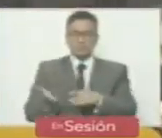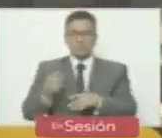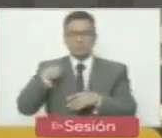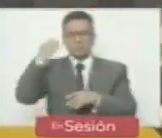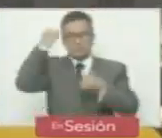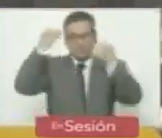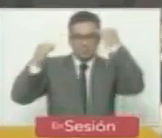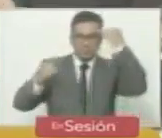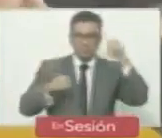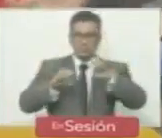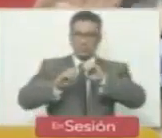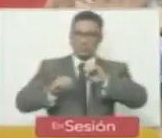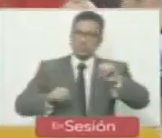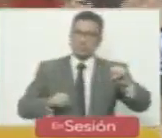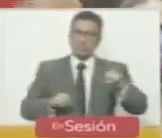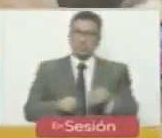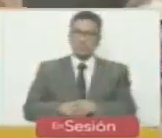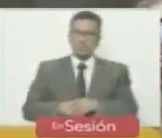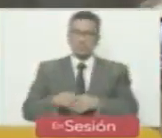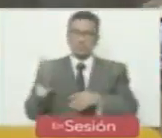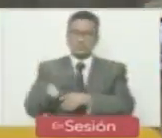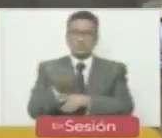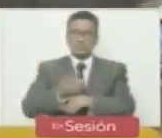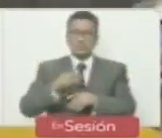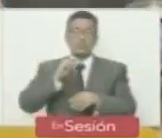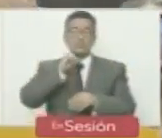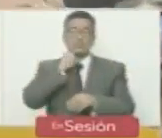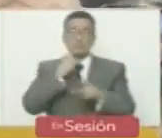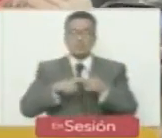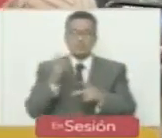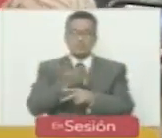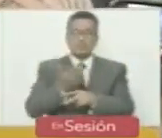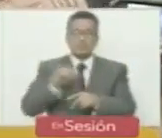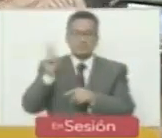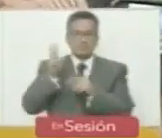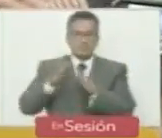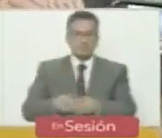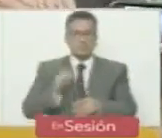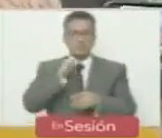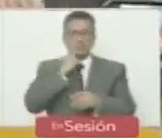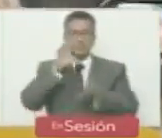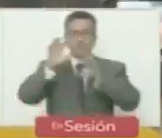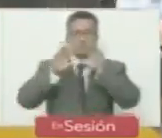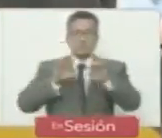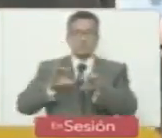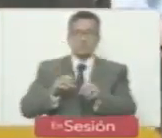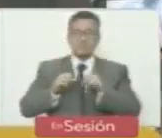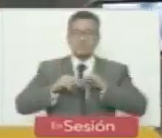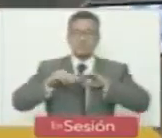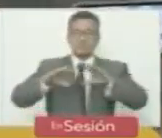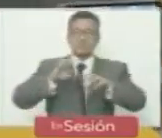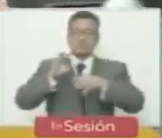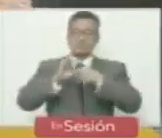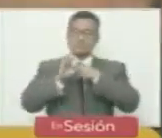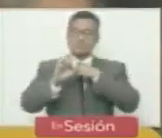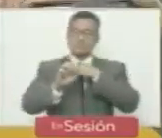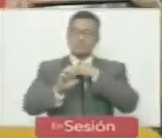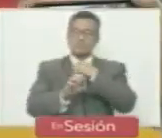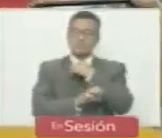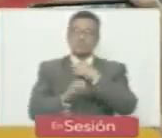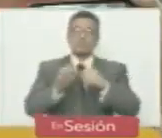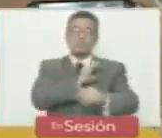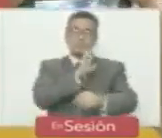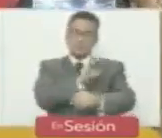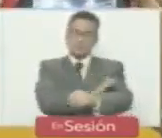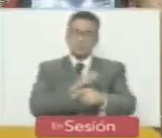los occidentales sancionar a Rusia, sancionar a Venezuela y sancionar a países que distribuyen energía y que hace que